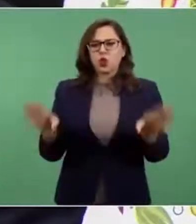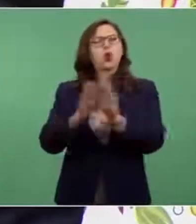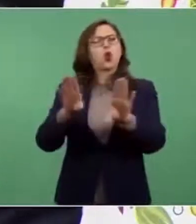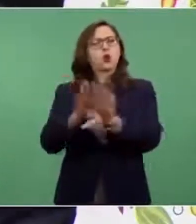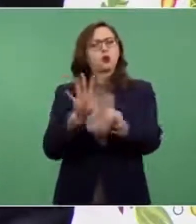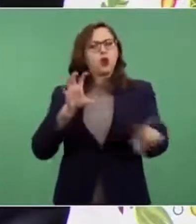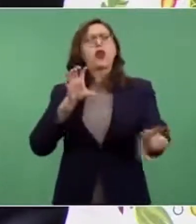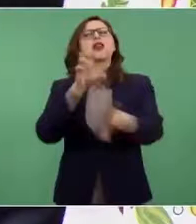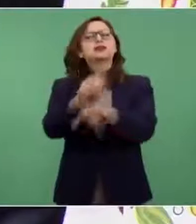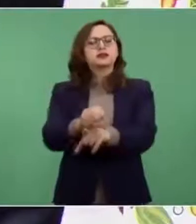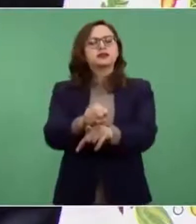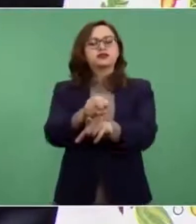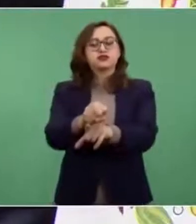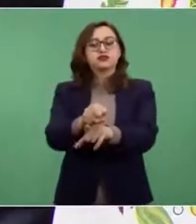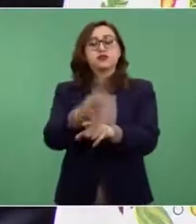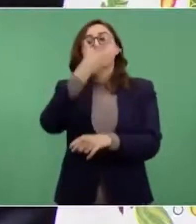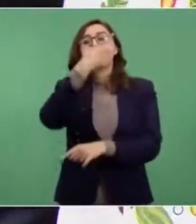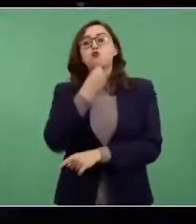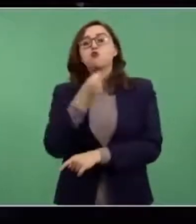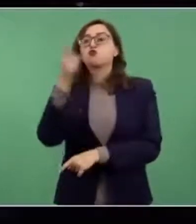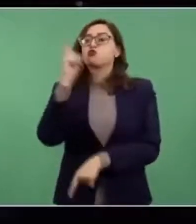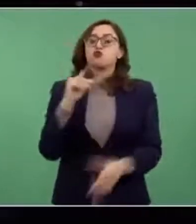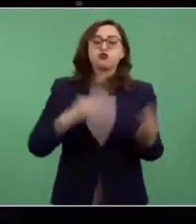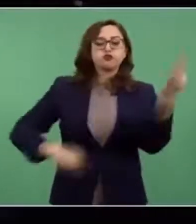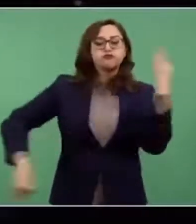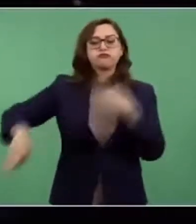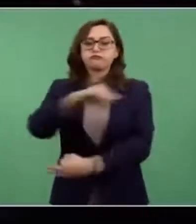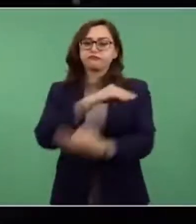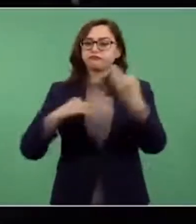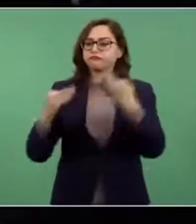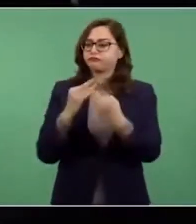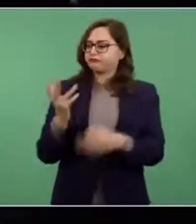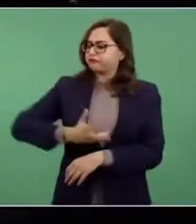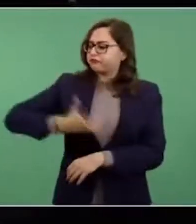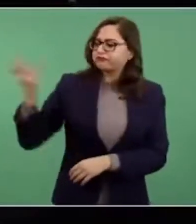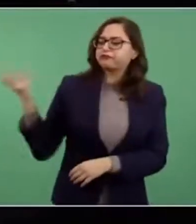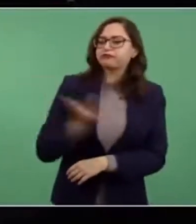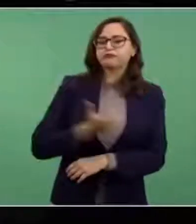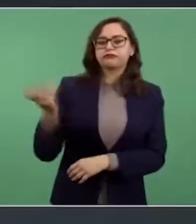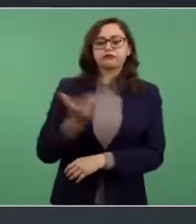repito, de todas y de todos, de un